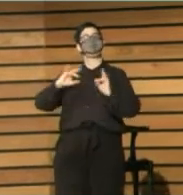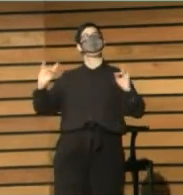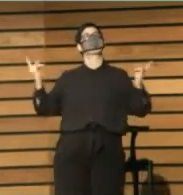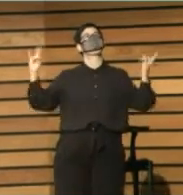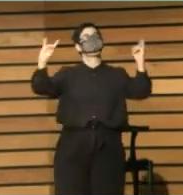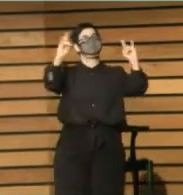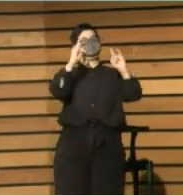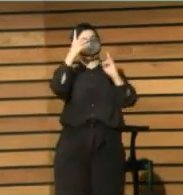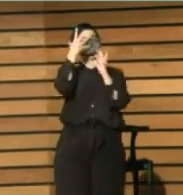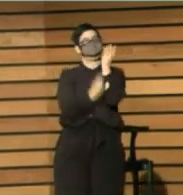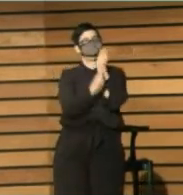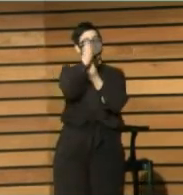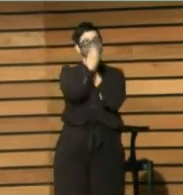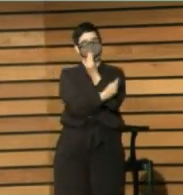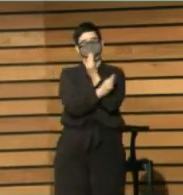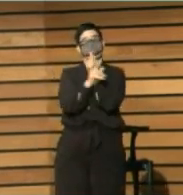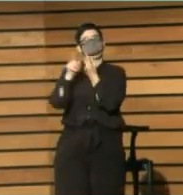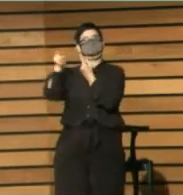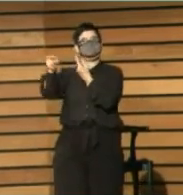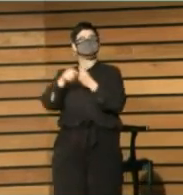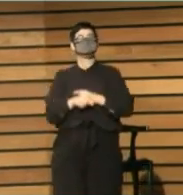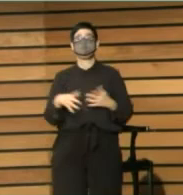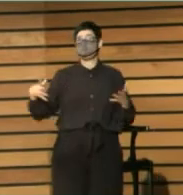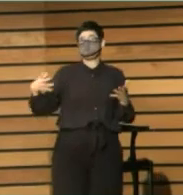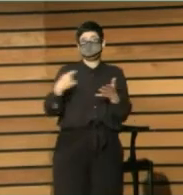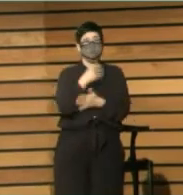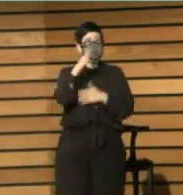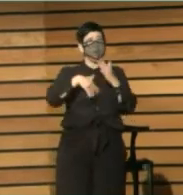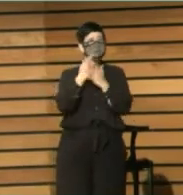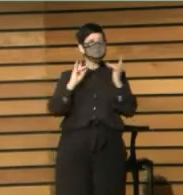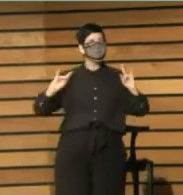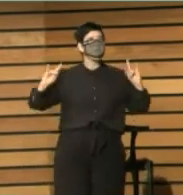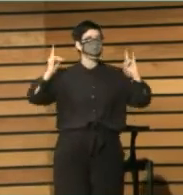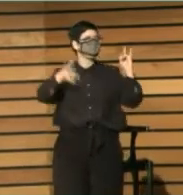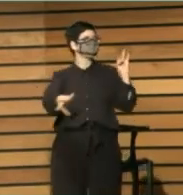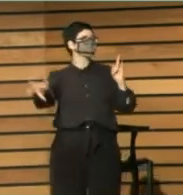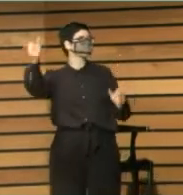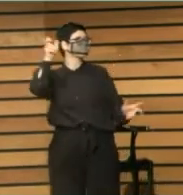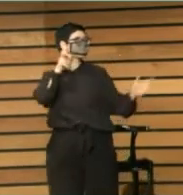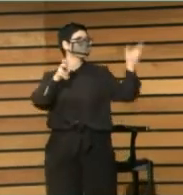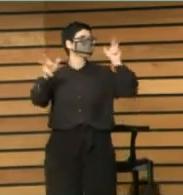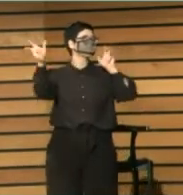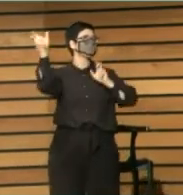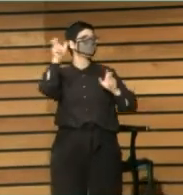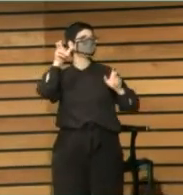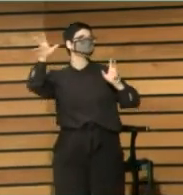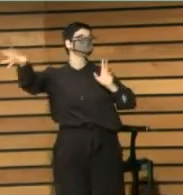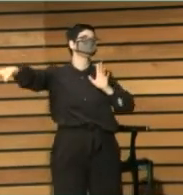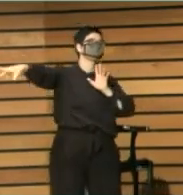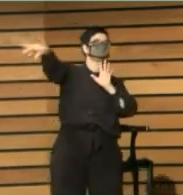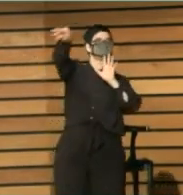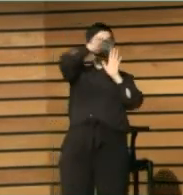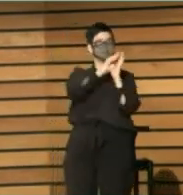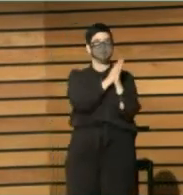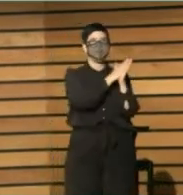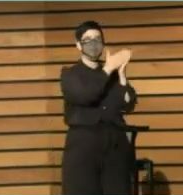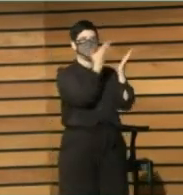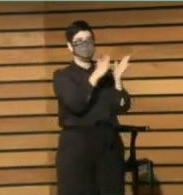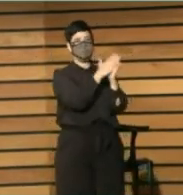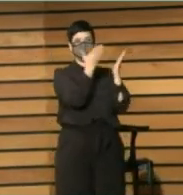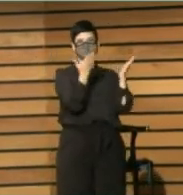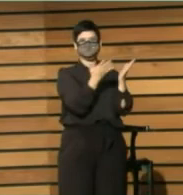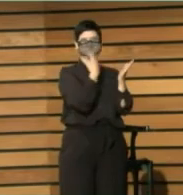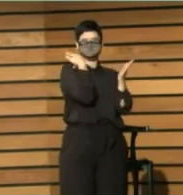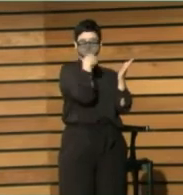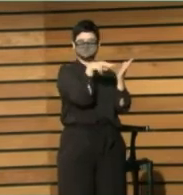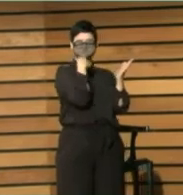Todo, hasta el sonido de la platanera, pasó a formar parte de los libros que había leído o que aún estaban por